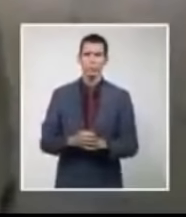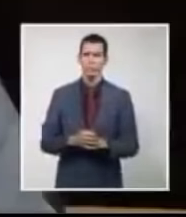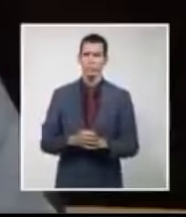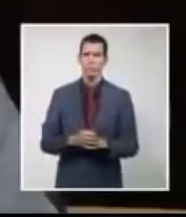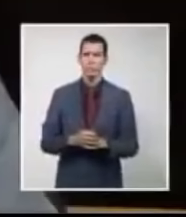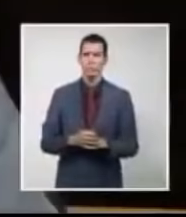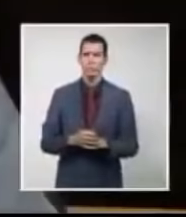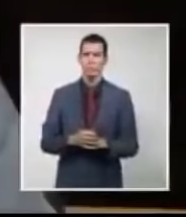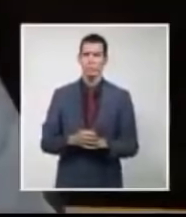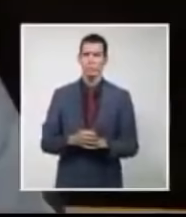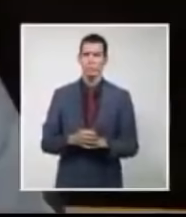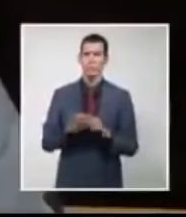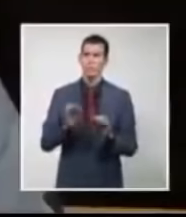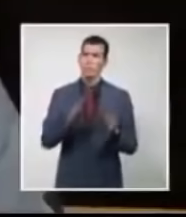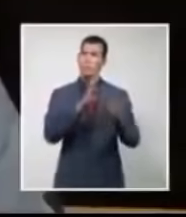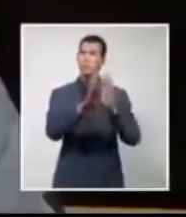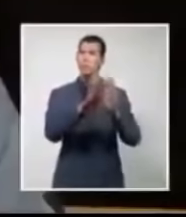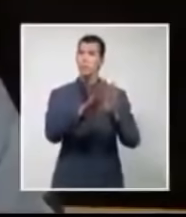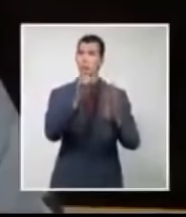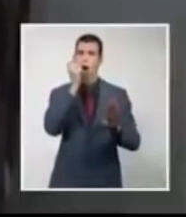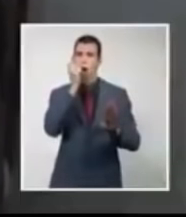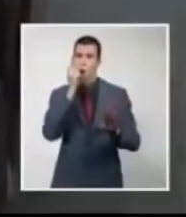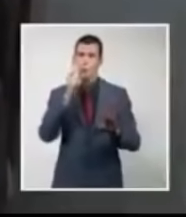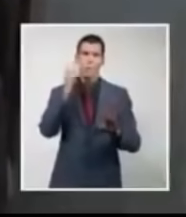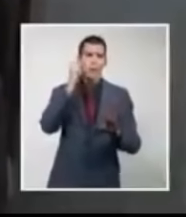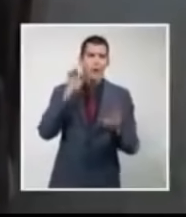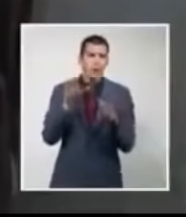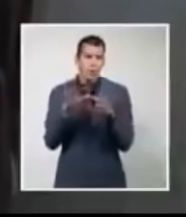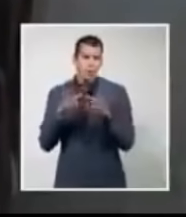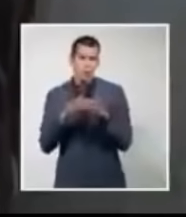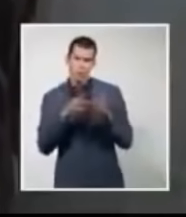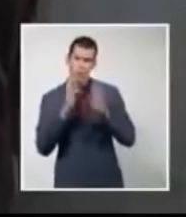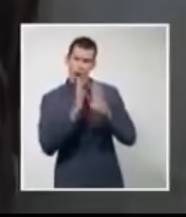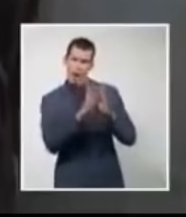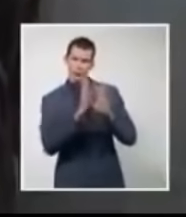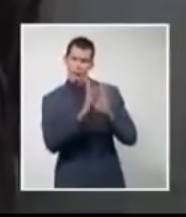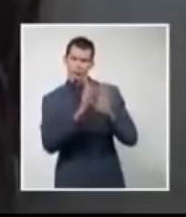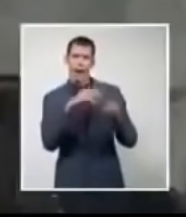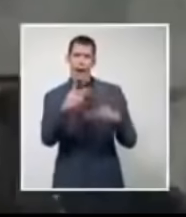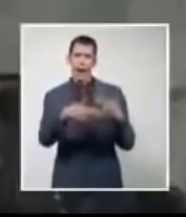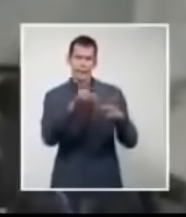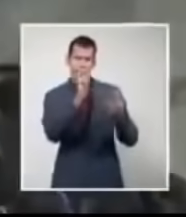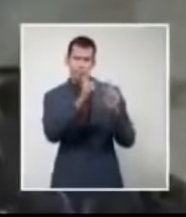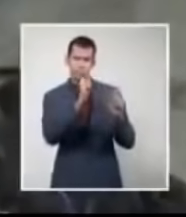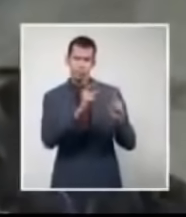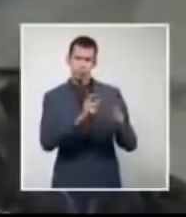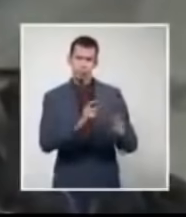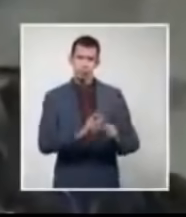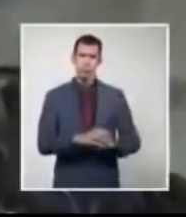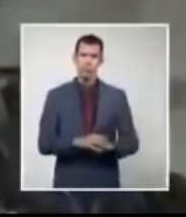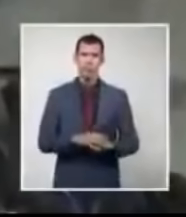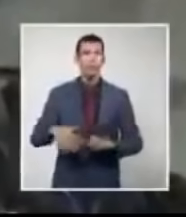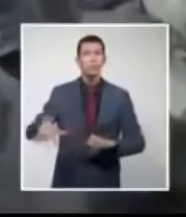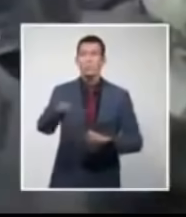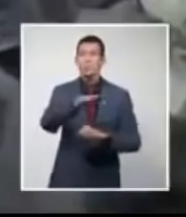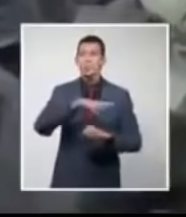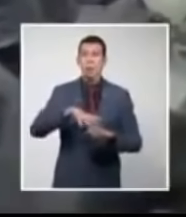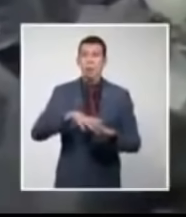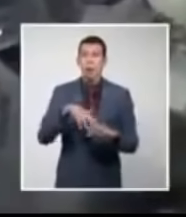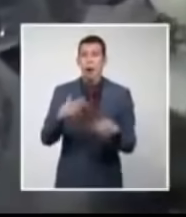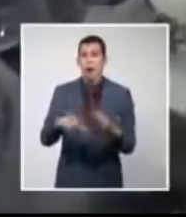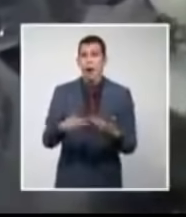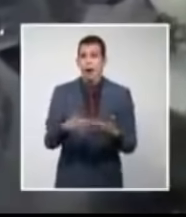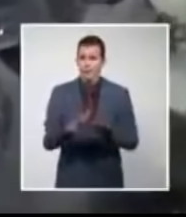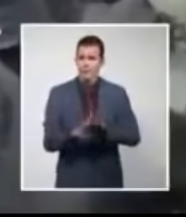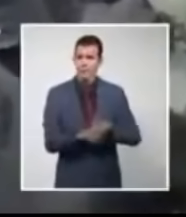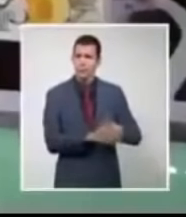la población para enfrentar la mañana con esta muy bien todos de procedencia ilícita todo se vendía sobre precio en un